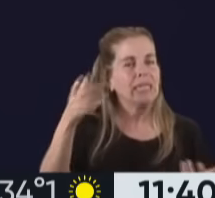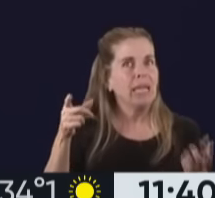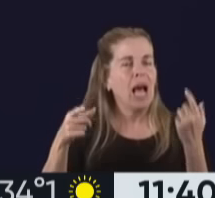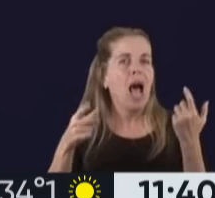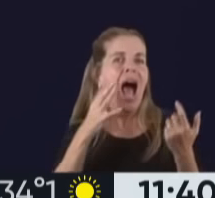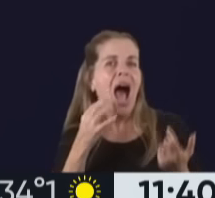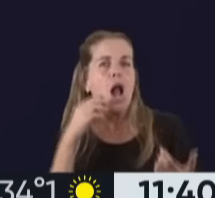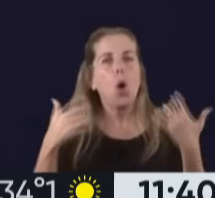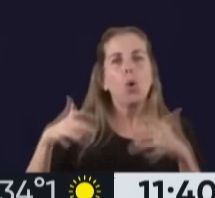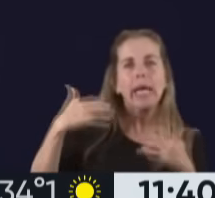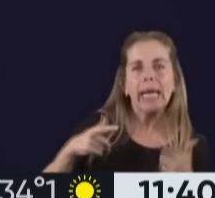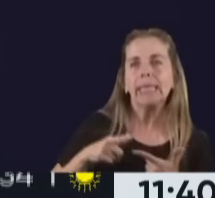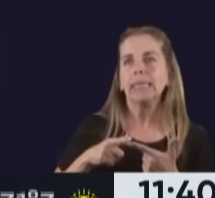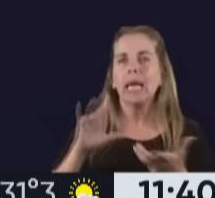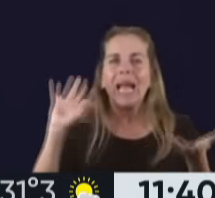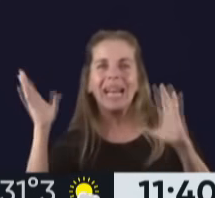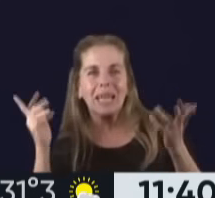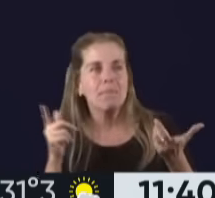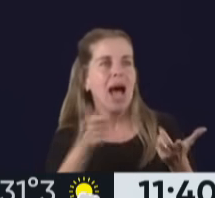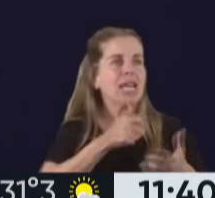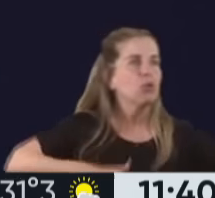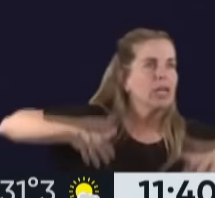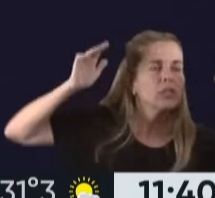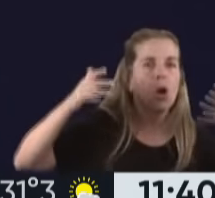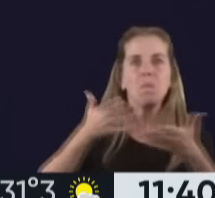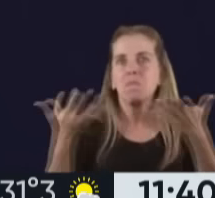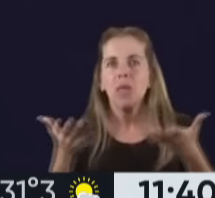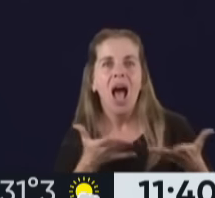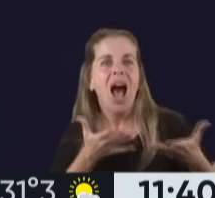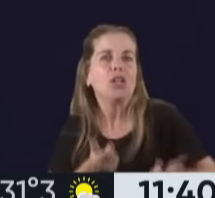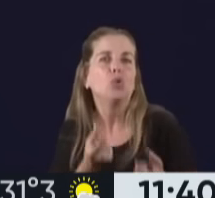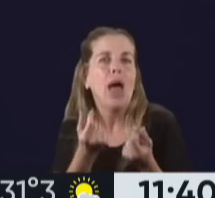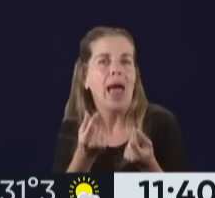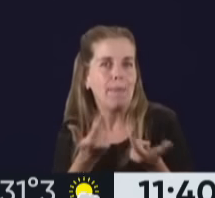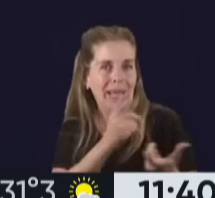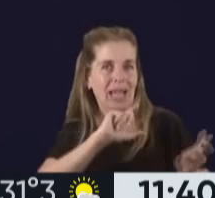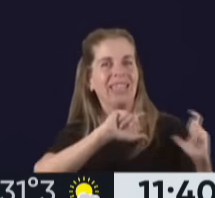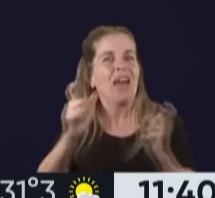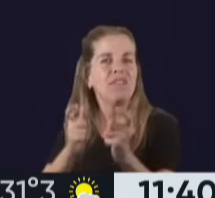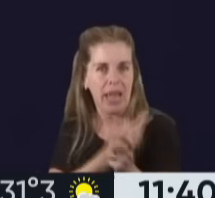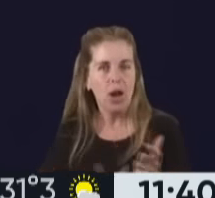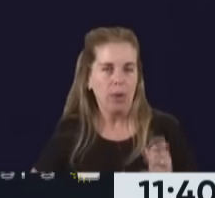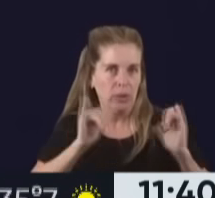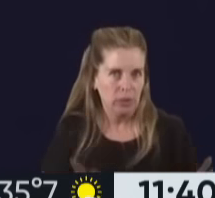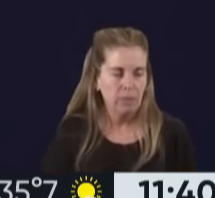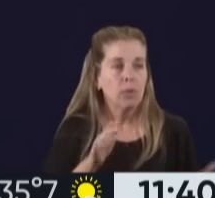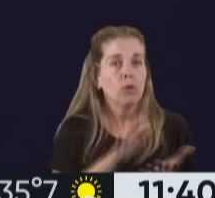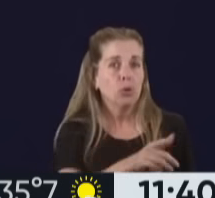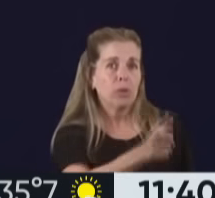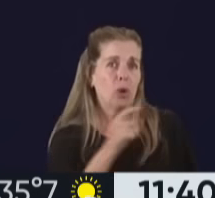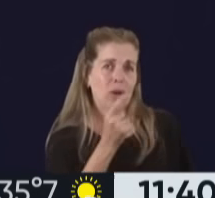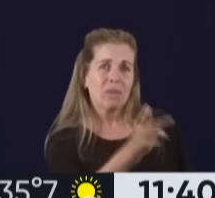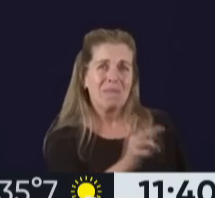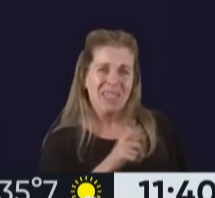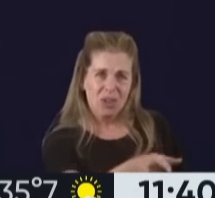o por alguna otra cuestión que amerite ser transferidos. Con respecto al oro, les